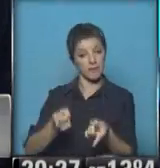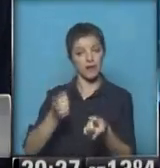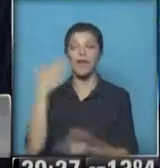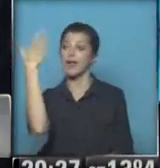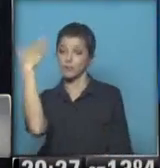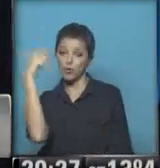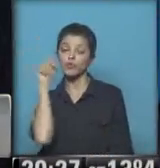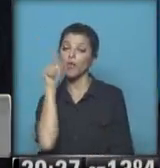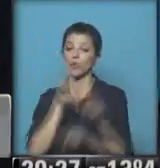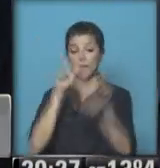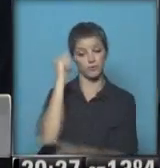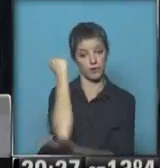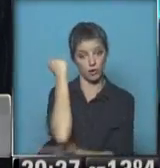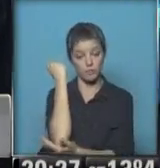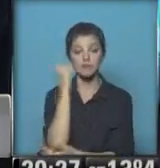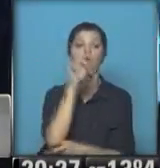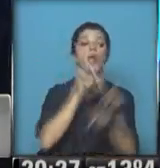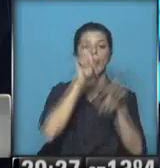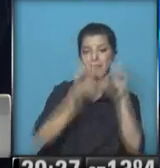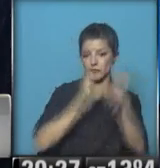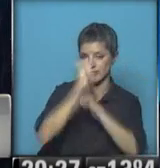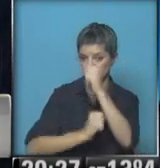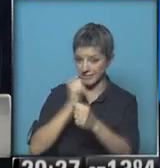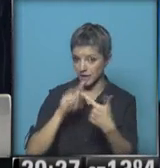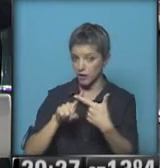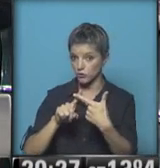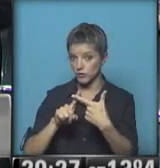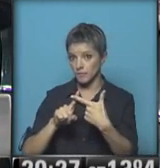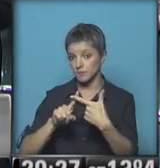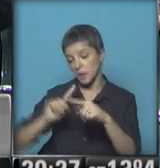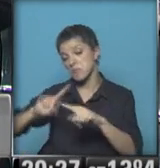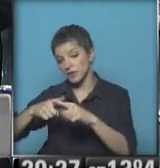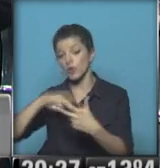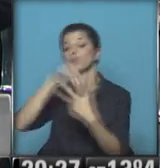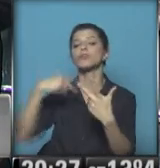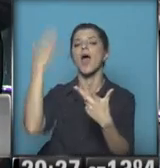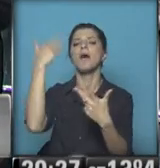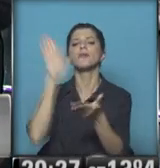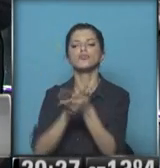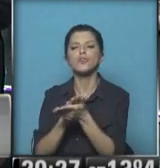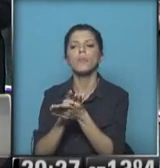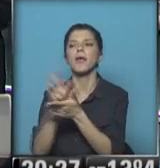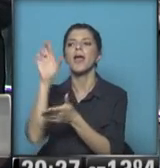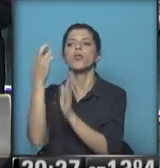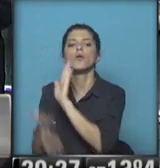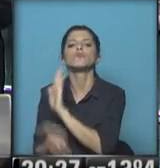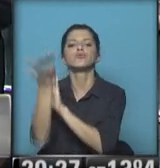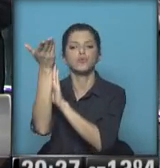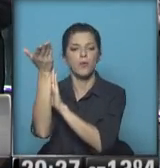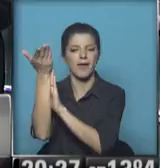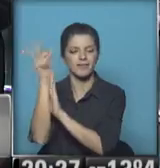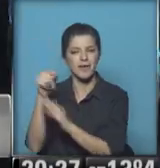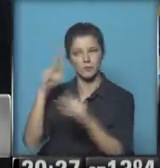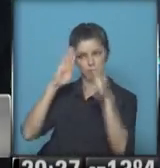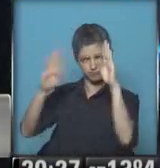economistas como de empresarios grandes empresarios y políticos cuando empiezan a hablar de atraso atraso cambiario esto no